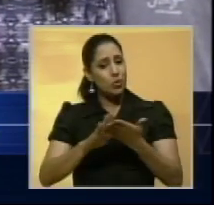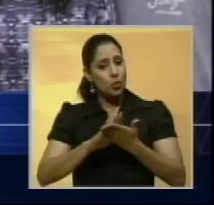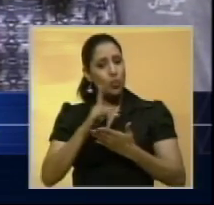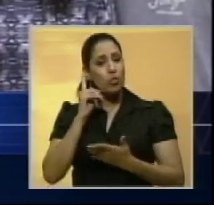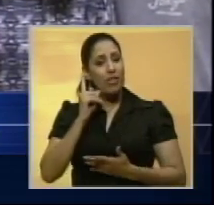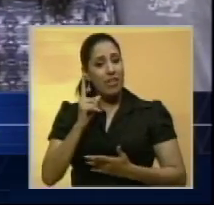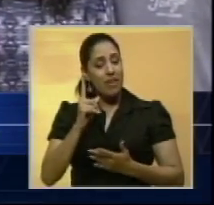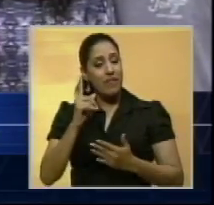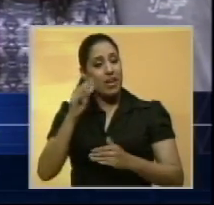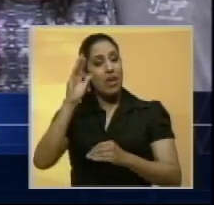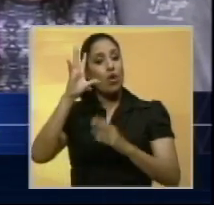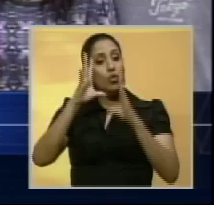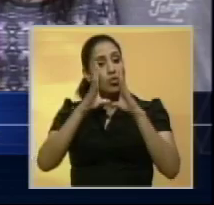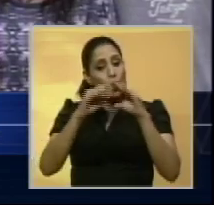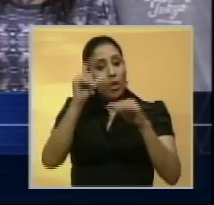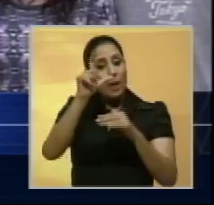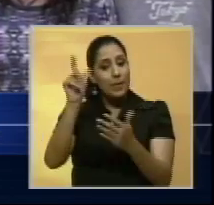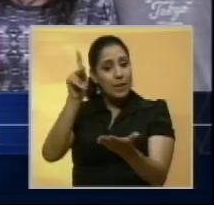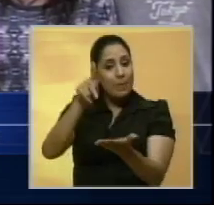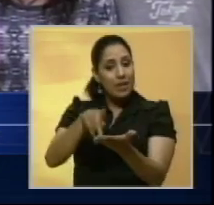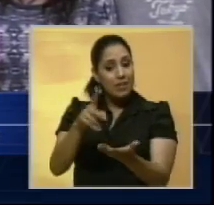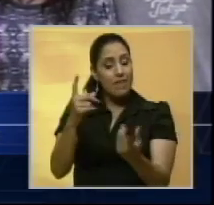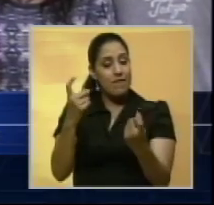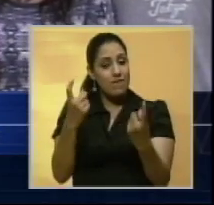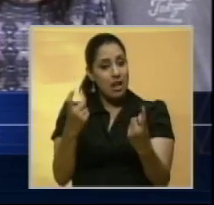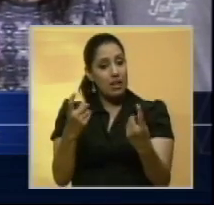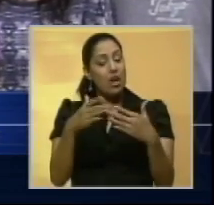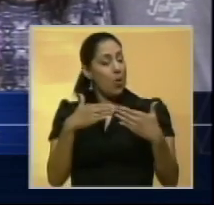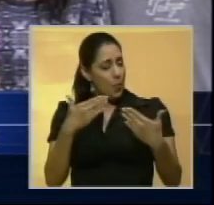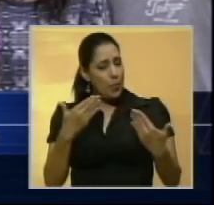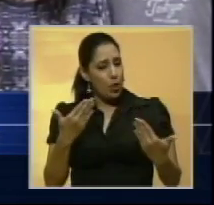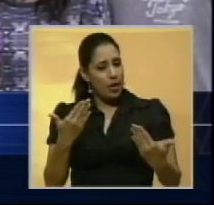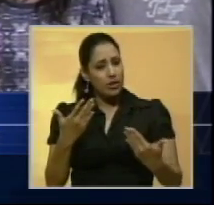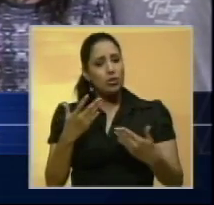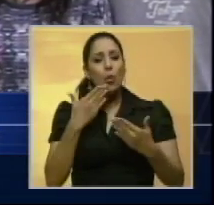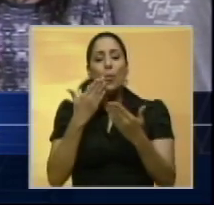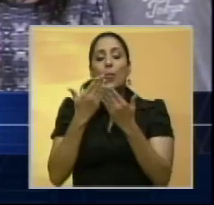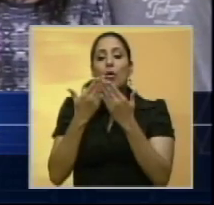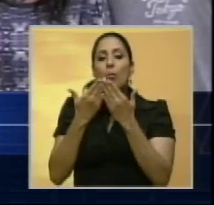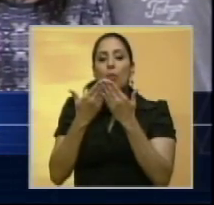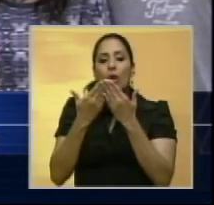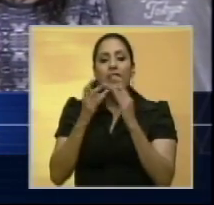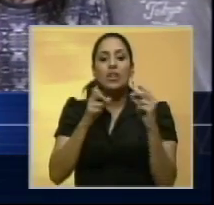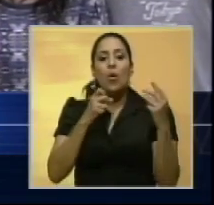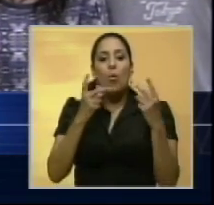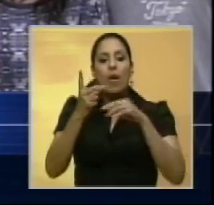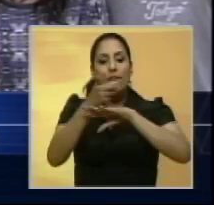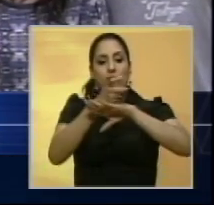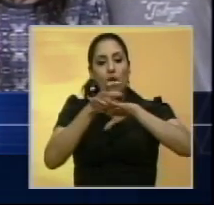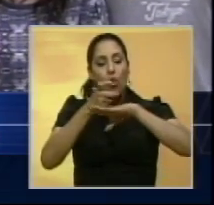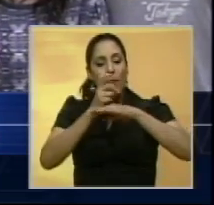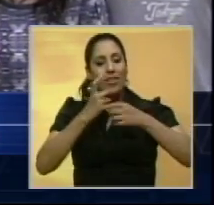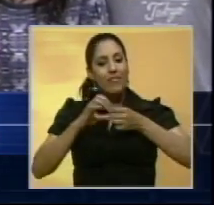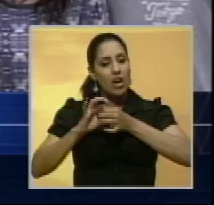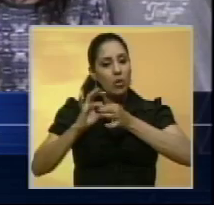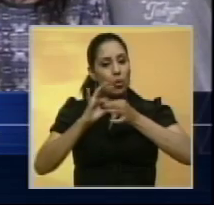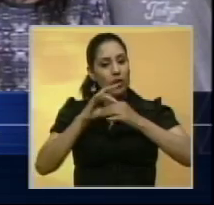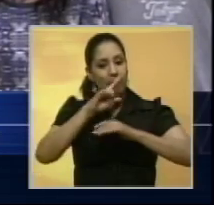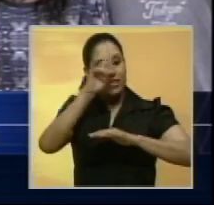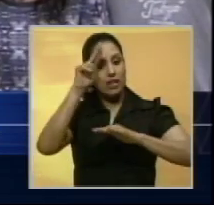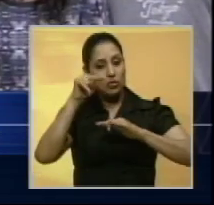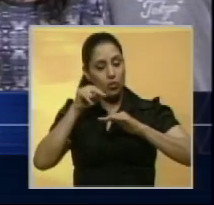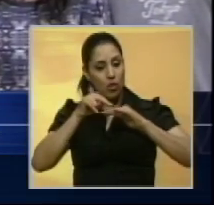el concurso de todos los venezolanos. Y por eso la propuesta de un gobierno de unidad